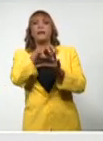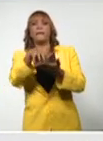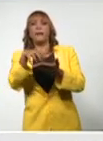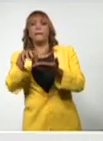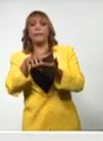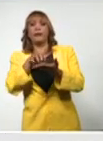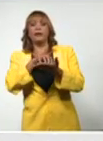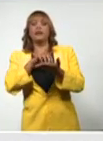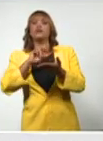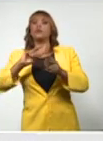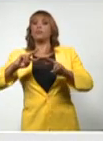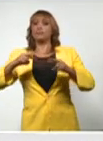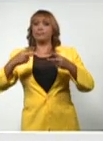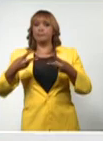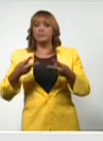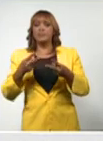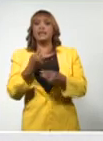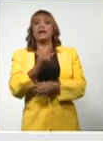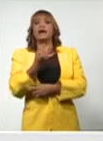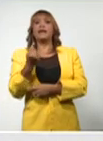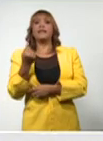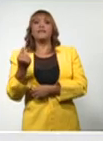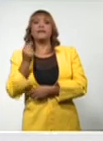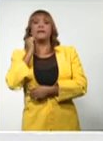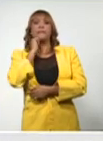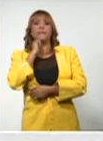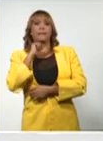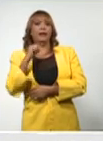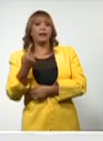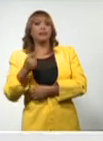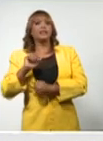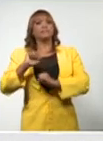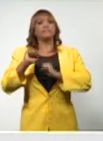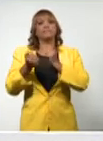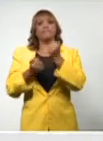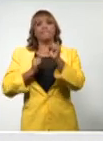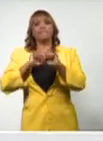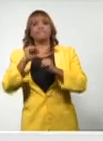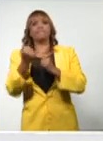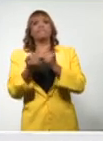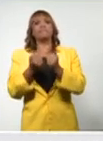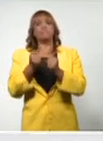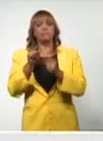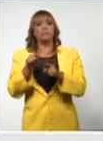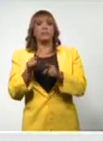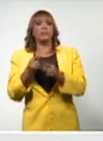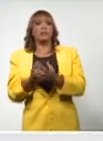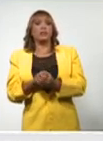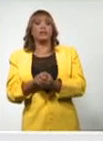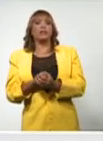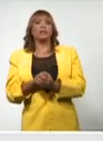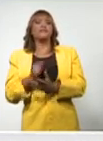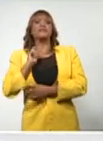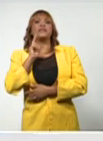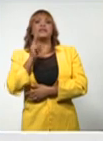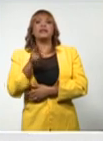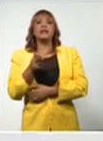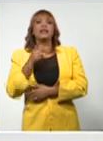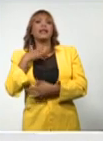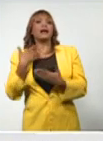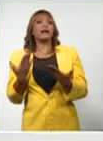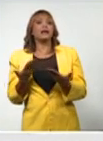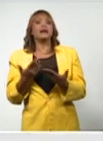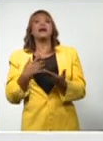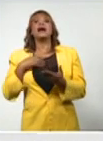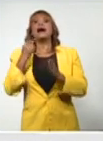insisto, cada vez van a ser más restrictivas desde el punto de vista dirigida a los aspectos que